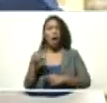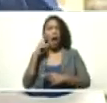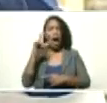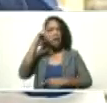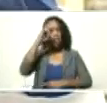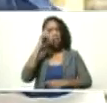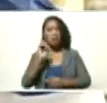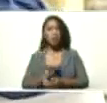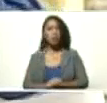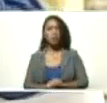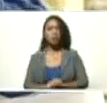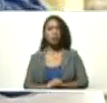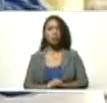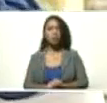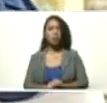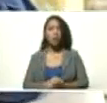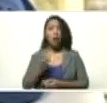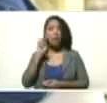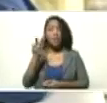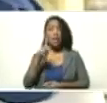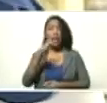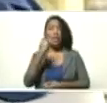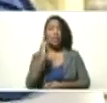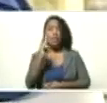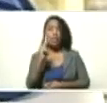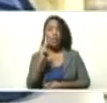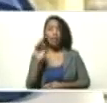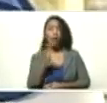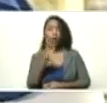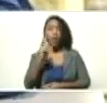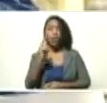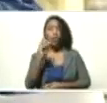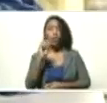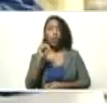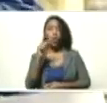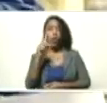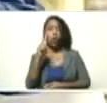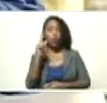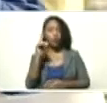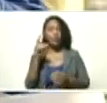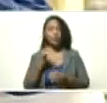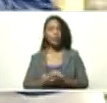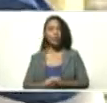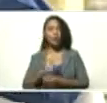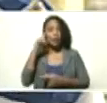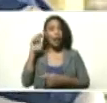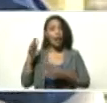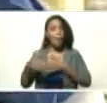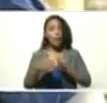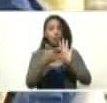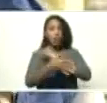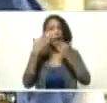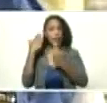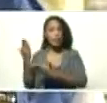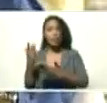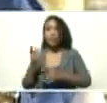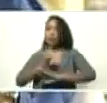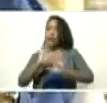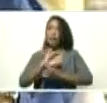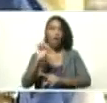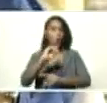Instagram. ¿Viste en TikTok el video de no sé quién? Y esa es la vía. Ya no es como